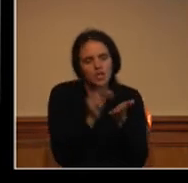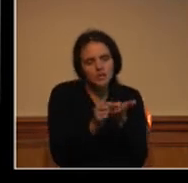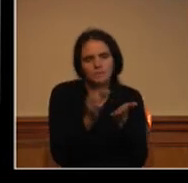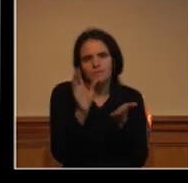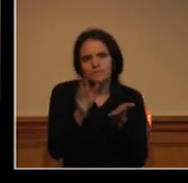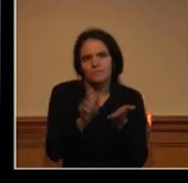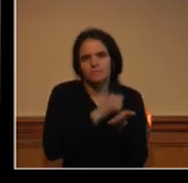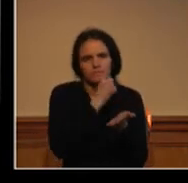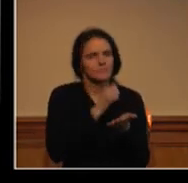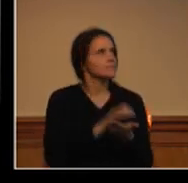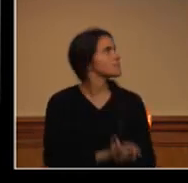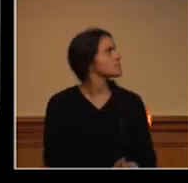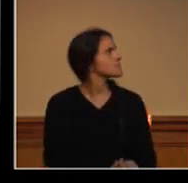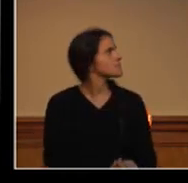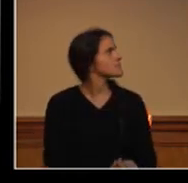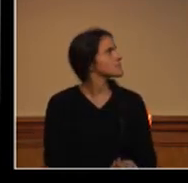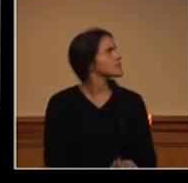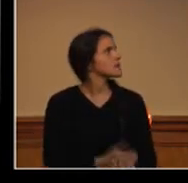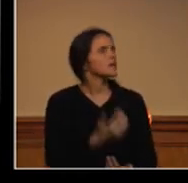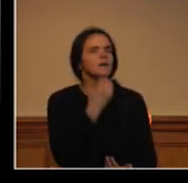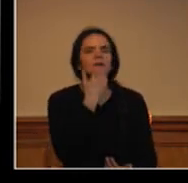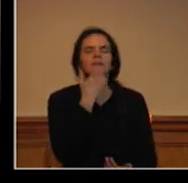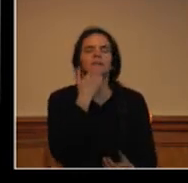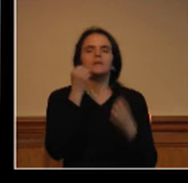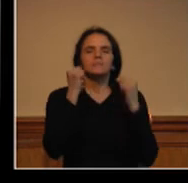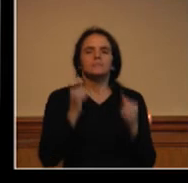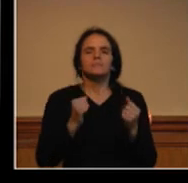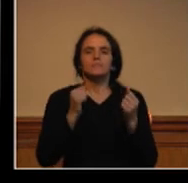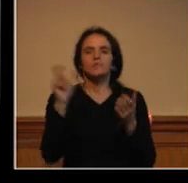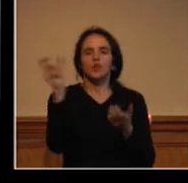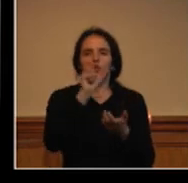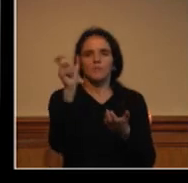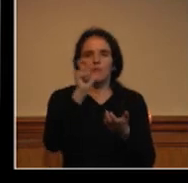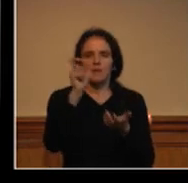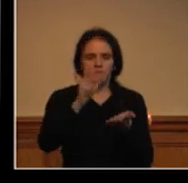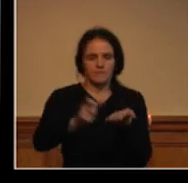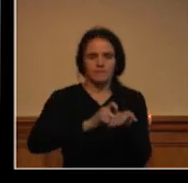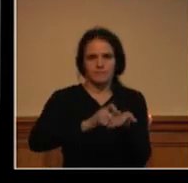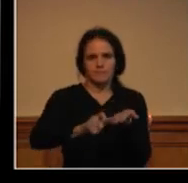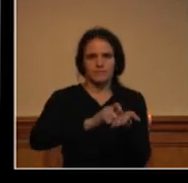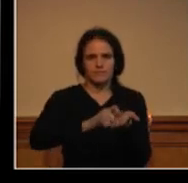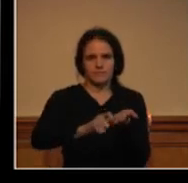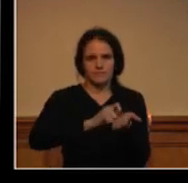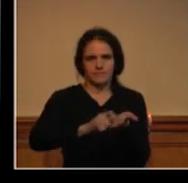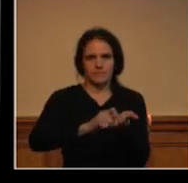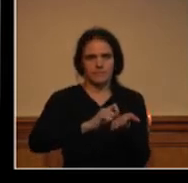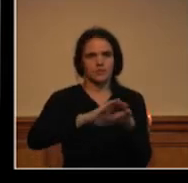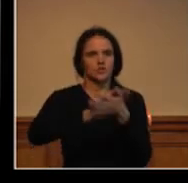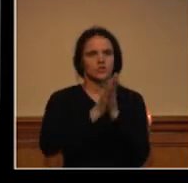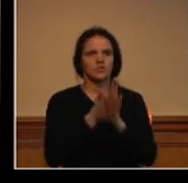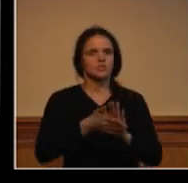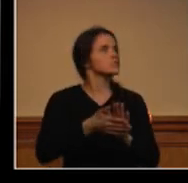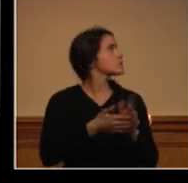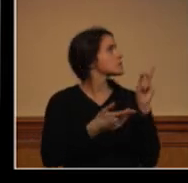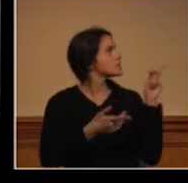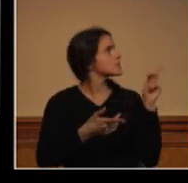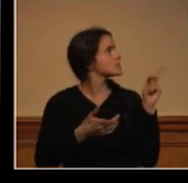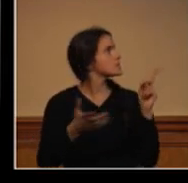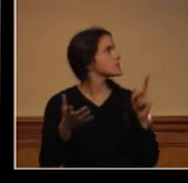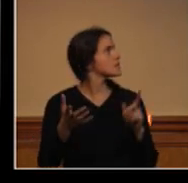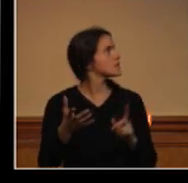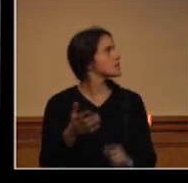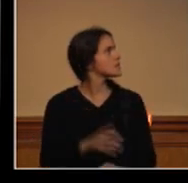el lápiz. Por otro lado, podemos utilizar la goma, que la goma borra todo lo que son los trazos al